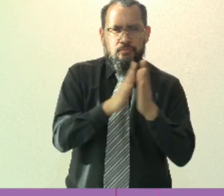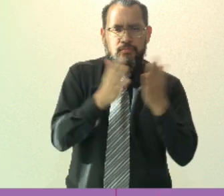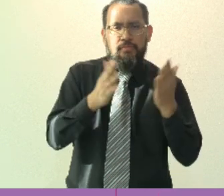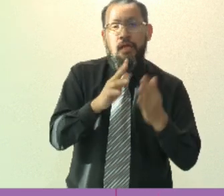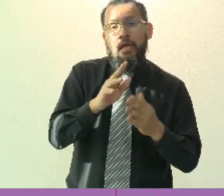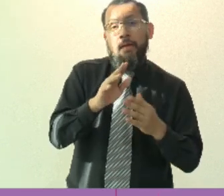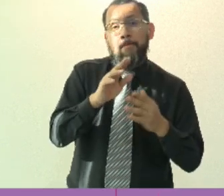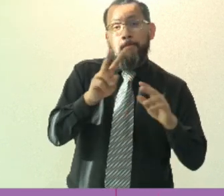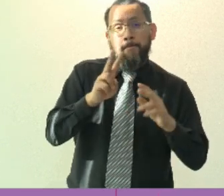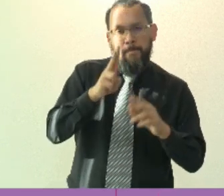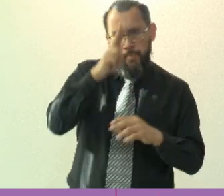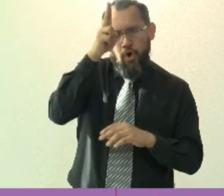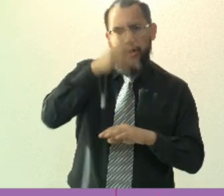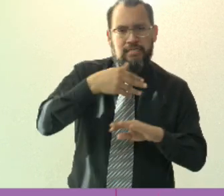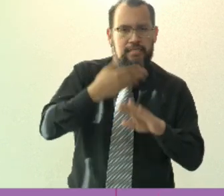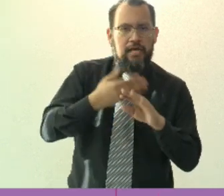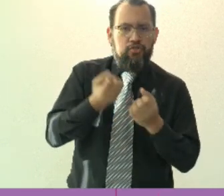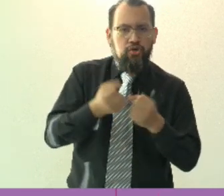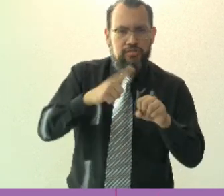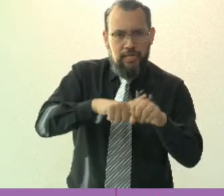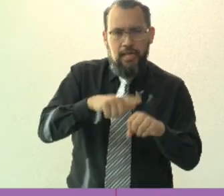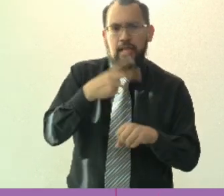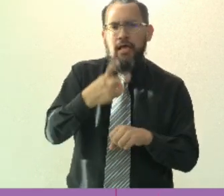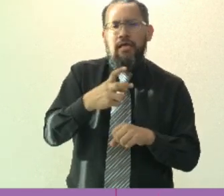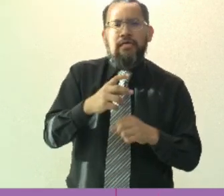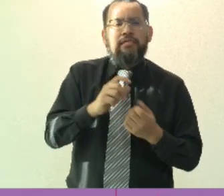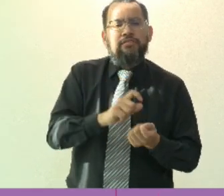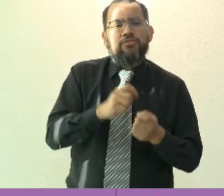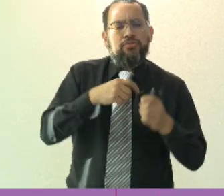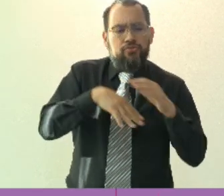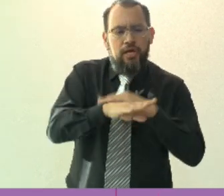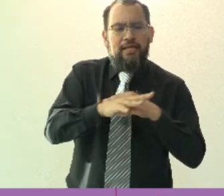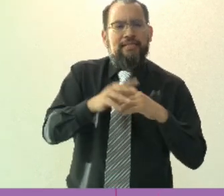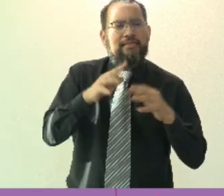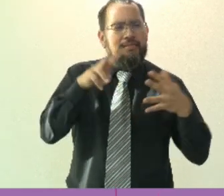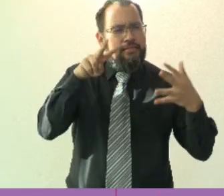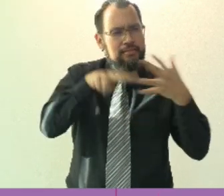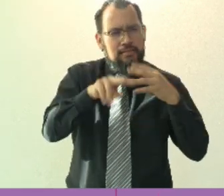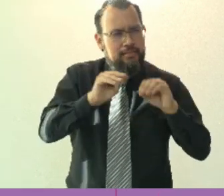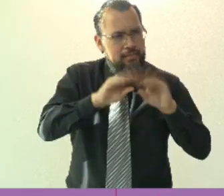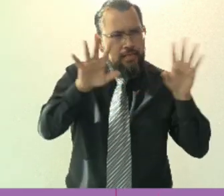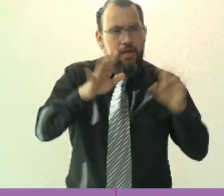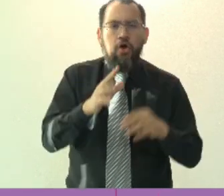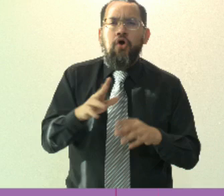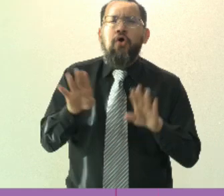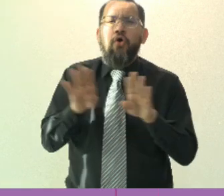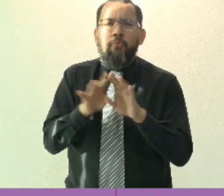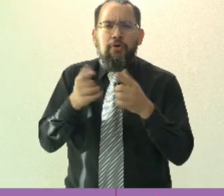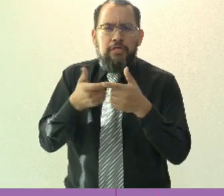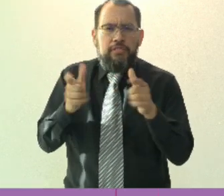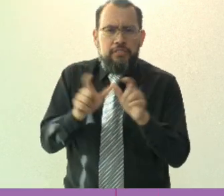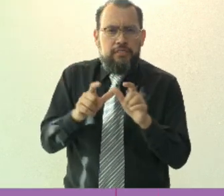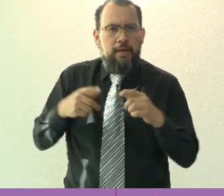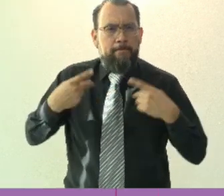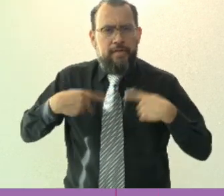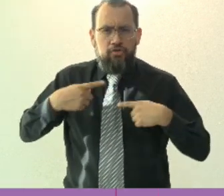Social, Introducción a la Transparencia Activa, Cómo Iniciar un Observatorio Ciudadano y